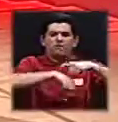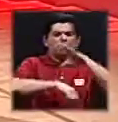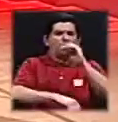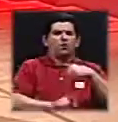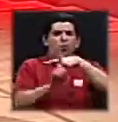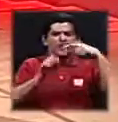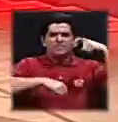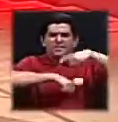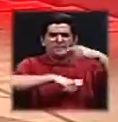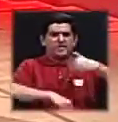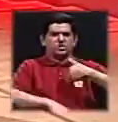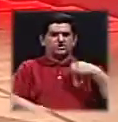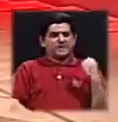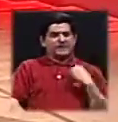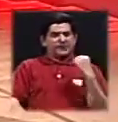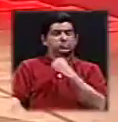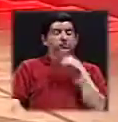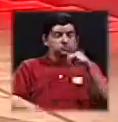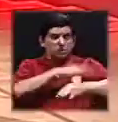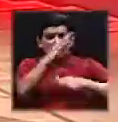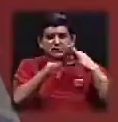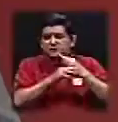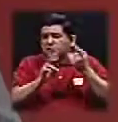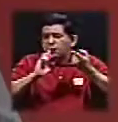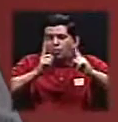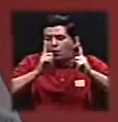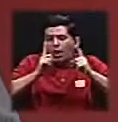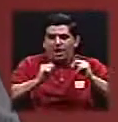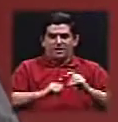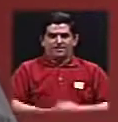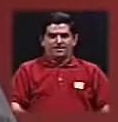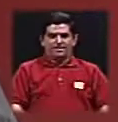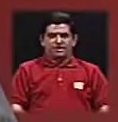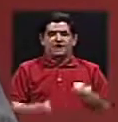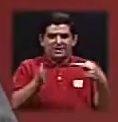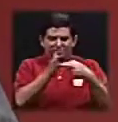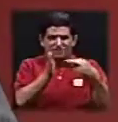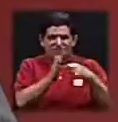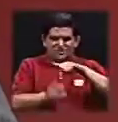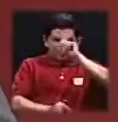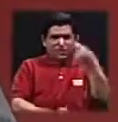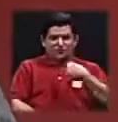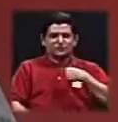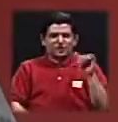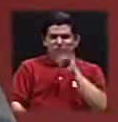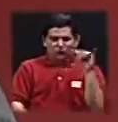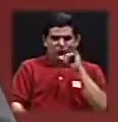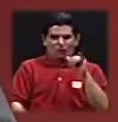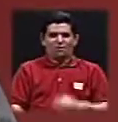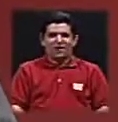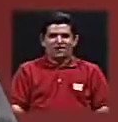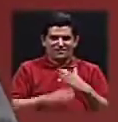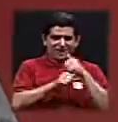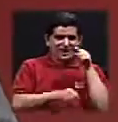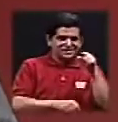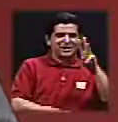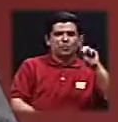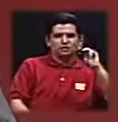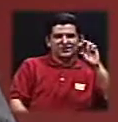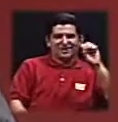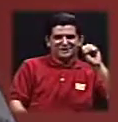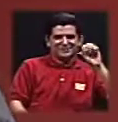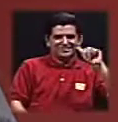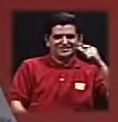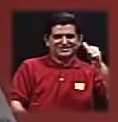plazo de tener un socio de esta naturaleza? Y le transmito la pregunta yo a usted también que hace doña Montserrat